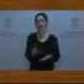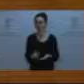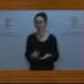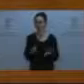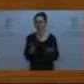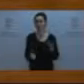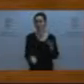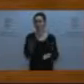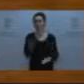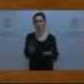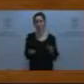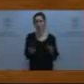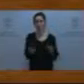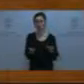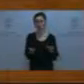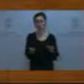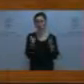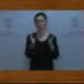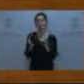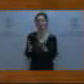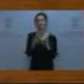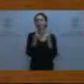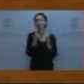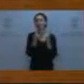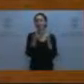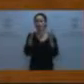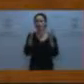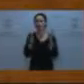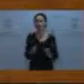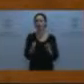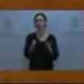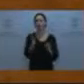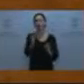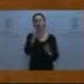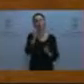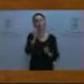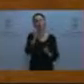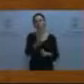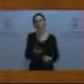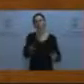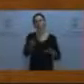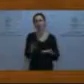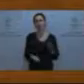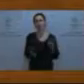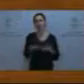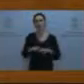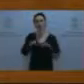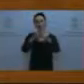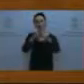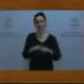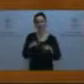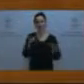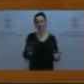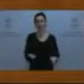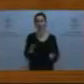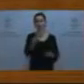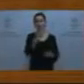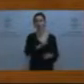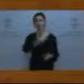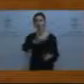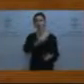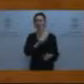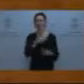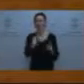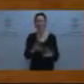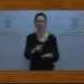ambos casos va a ser necesaria una valoración de los solicitantes de adopción. Si bien los tiempos de espera son mayores en la nacional, dependiendo de las